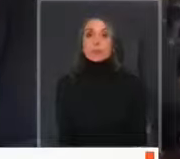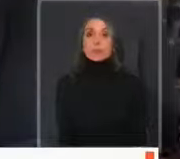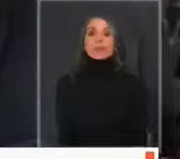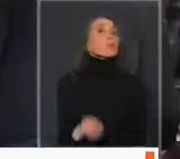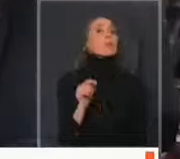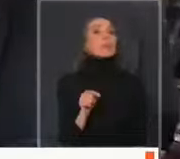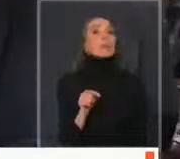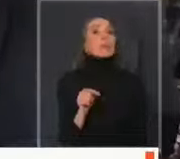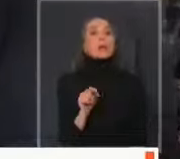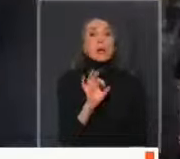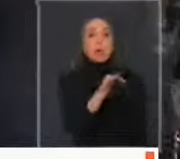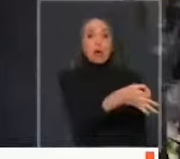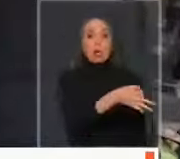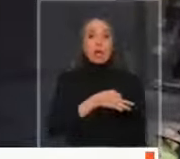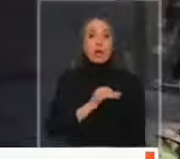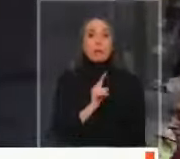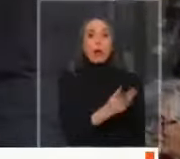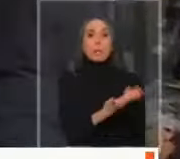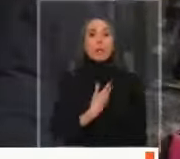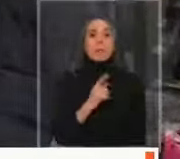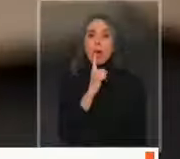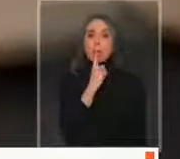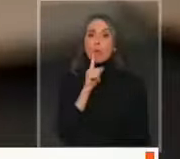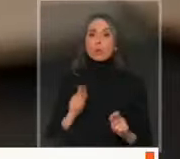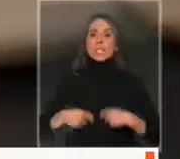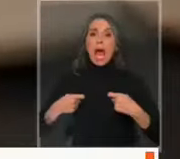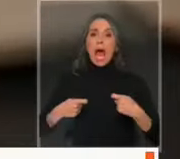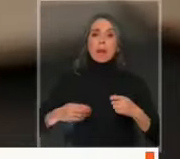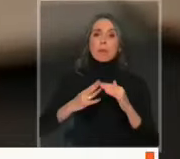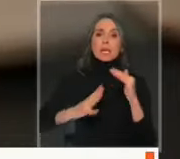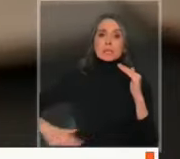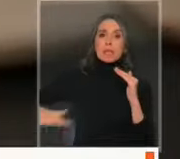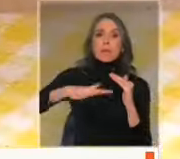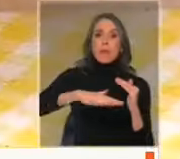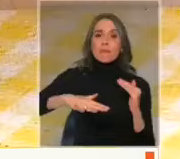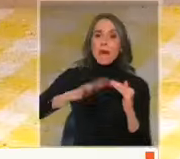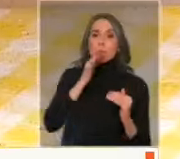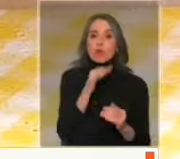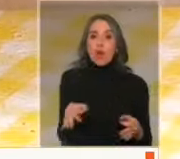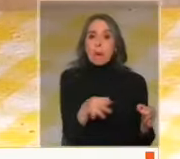En vez de darte la moneda, te dan un dulce en el almacén de barrio.